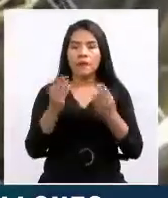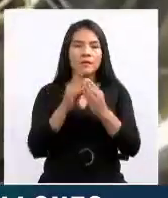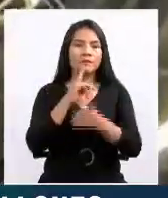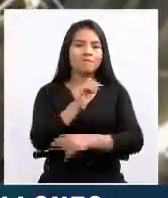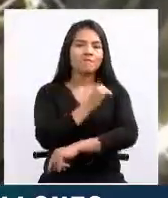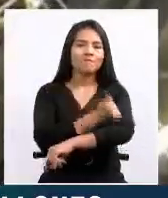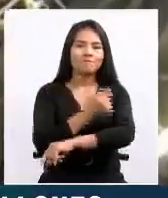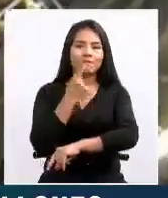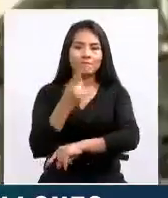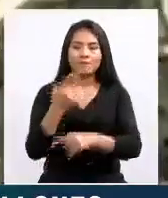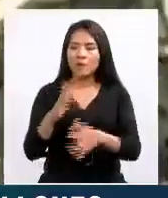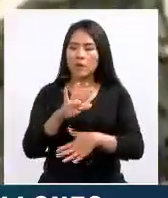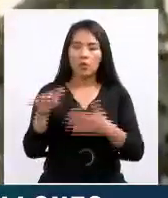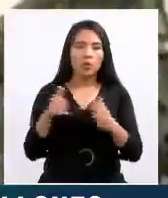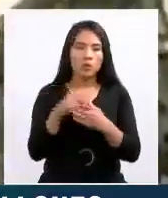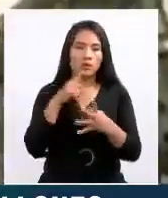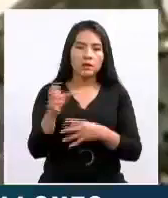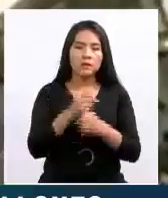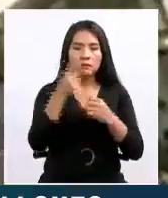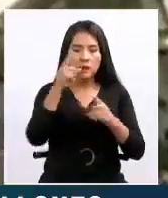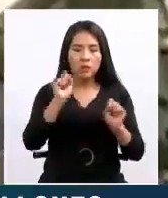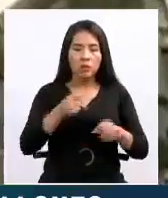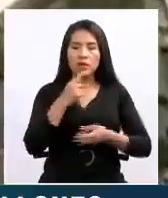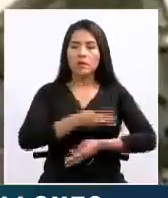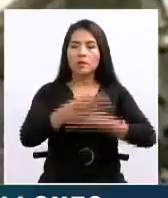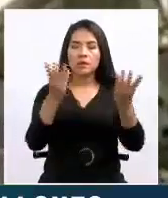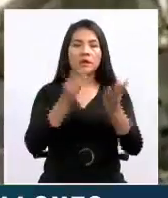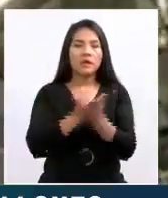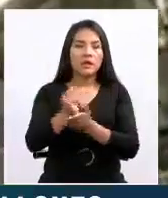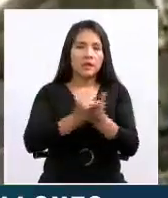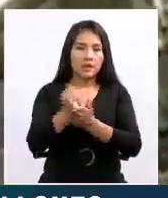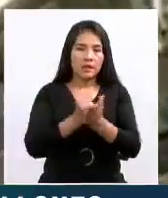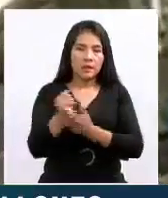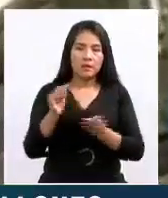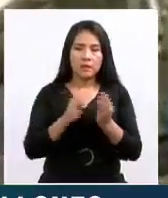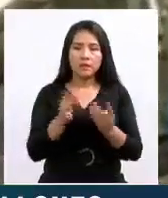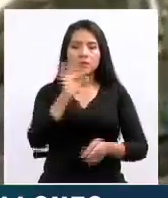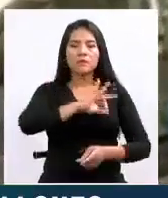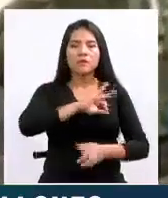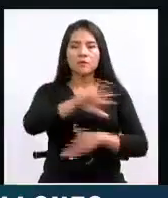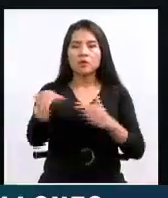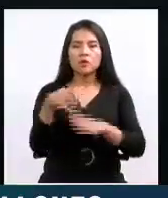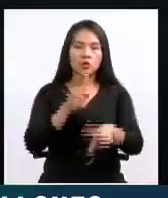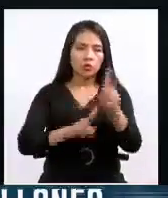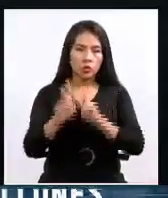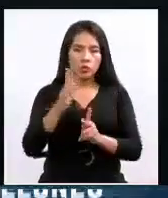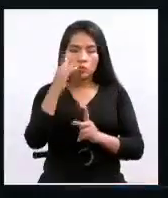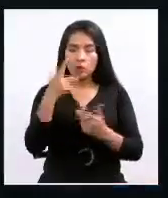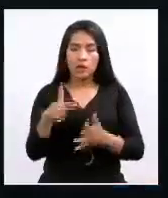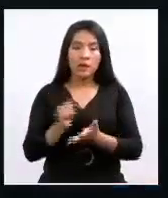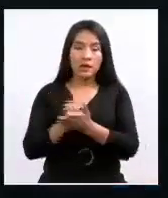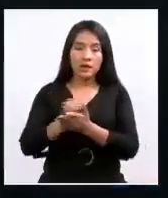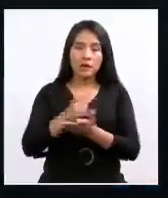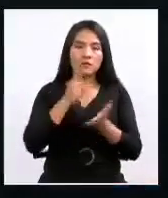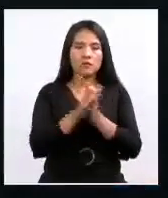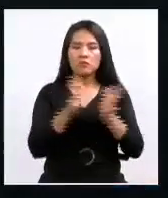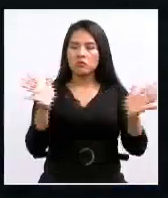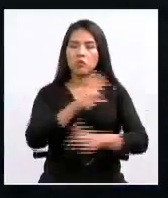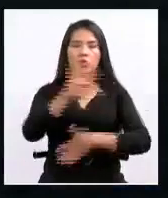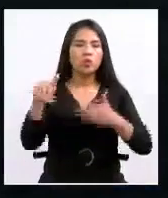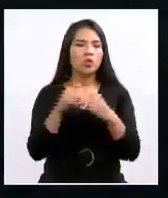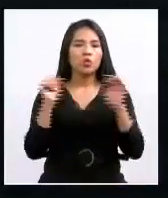sacado nuevos paquetes para Internet satelital a través de la Agencia Boliviana Espacial en beneficio de la población, pues la cobertura del mismo es en su